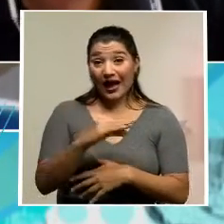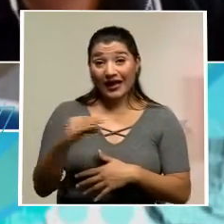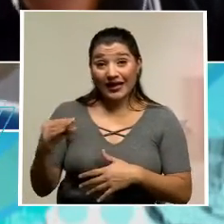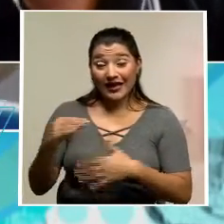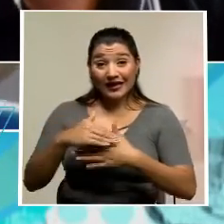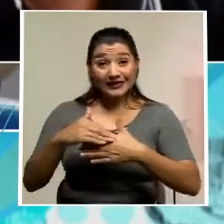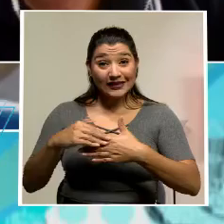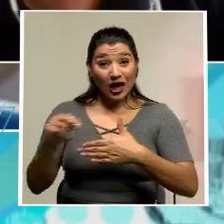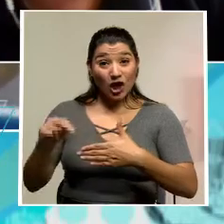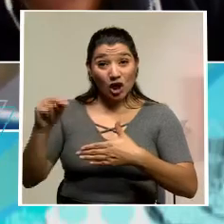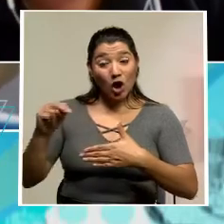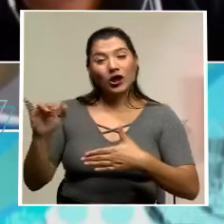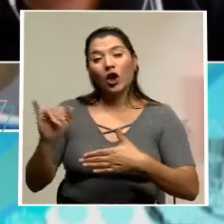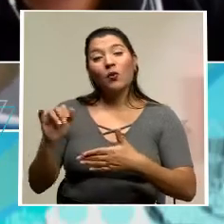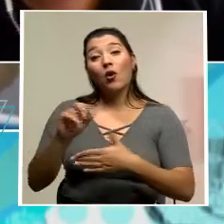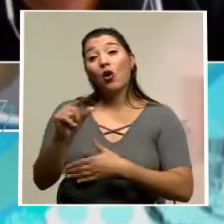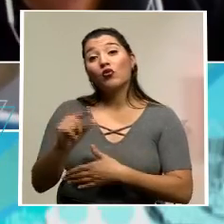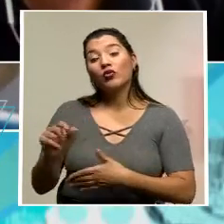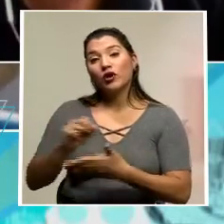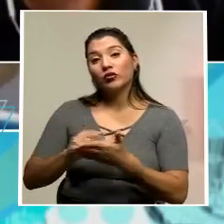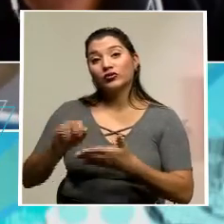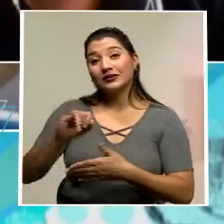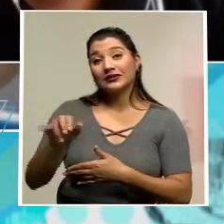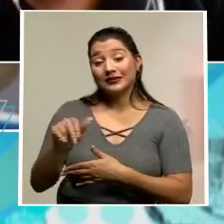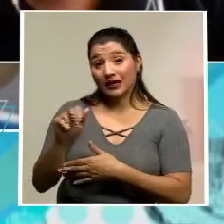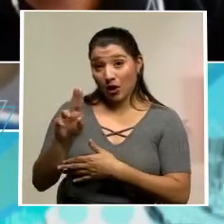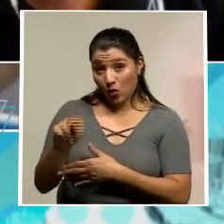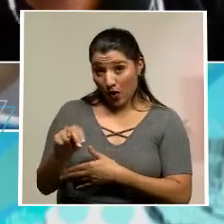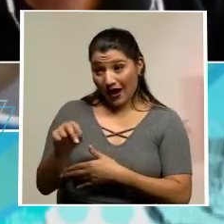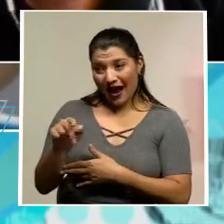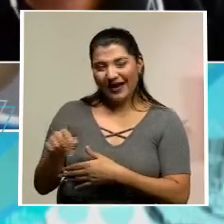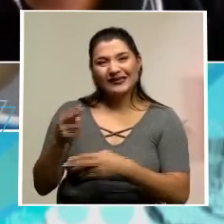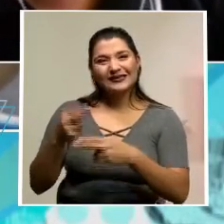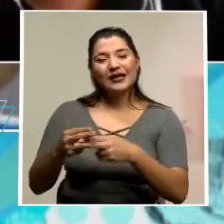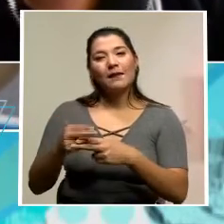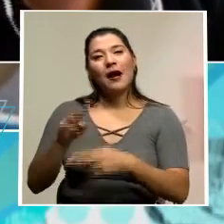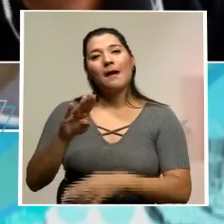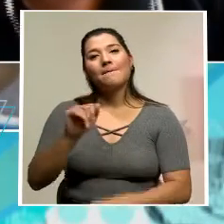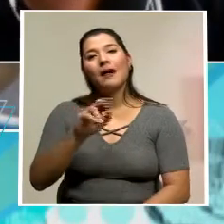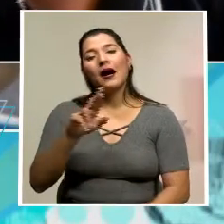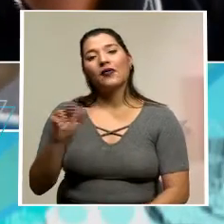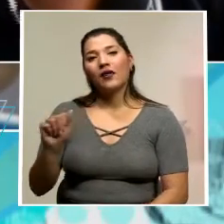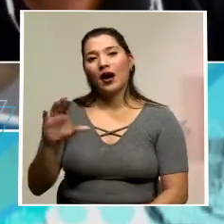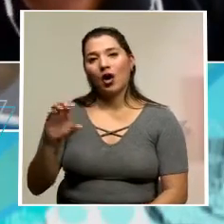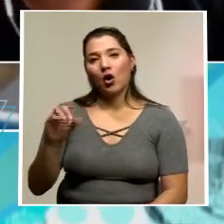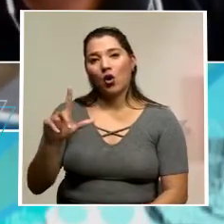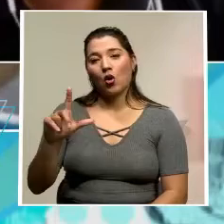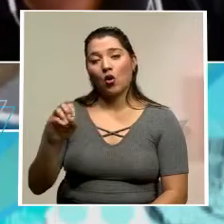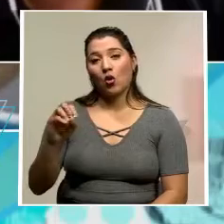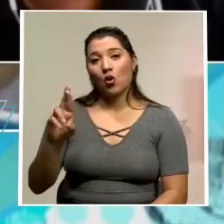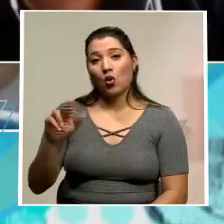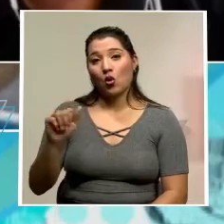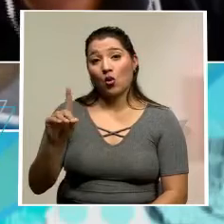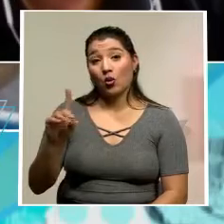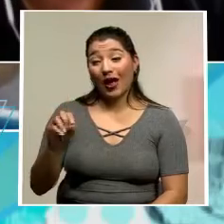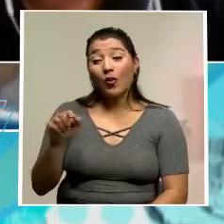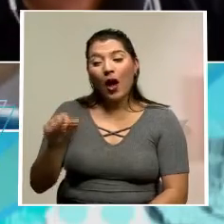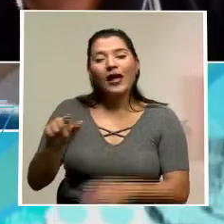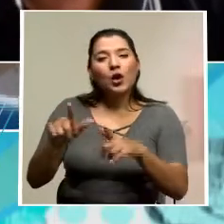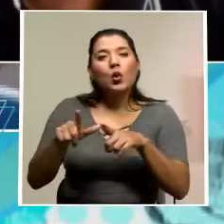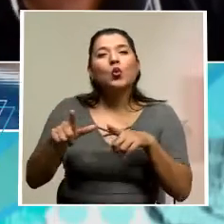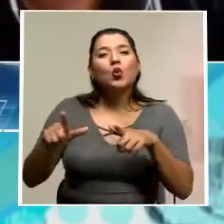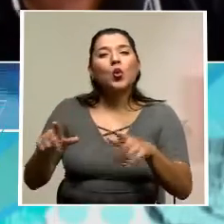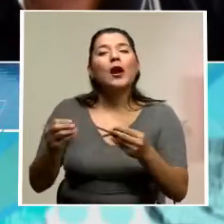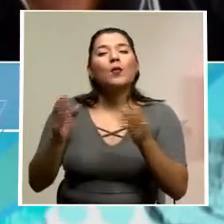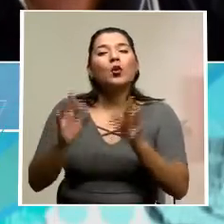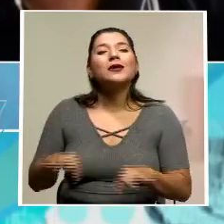norte del país, el río San Juan, Barra del Colorado, son ambientes sumamente importantes para la especie. Son de los pocos ambientes